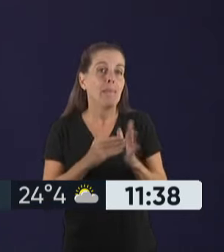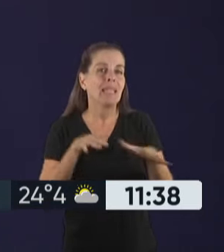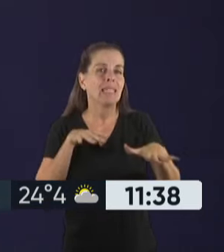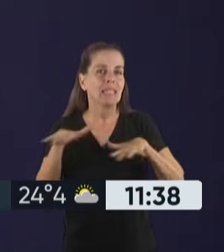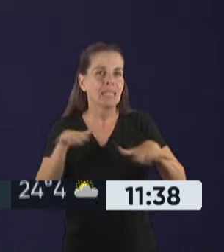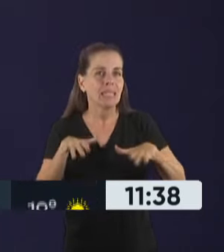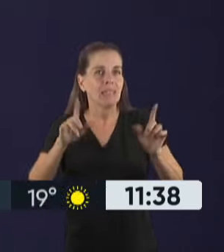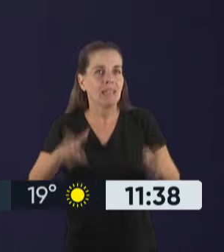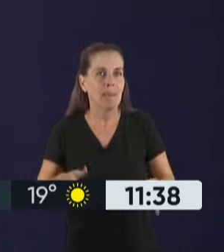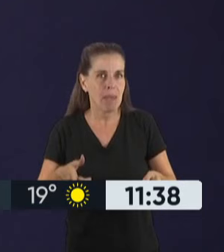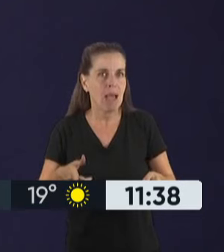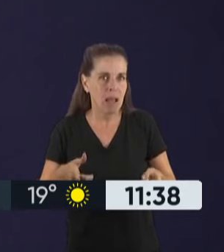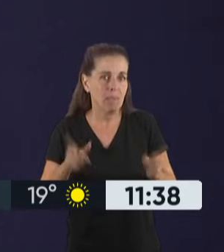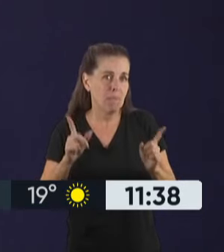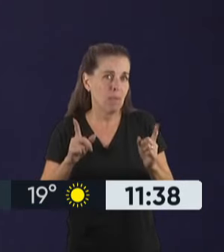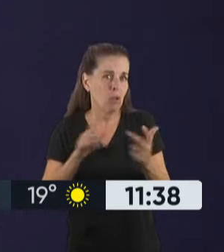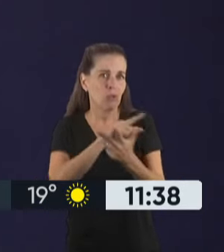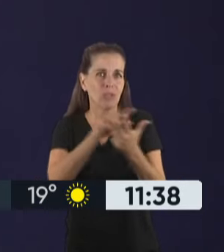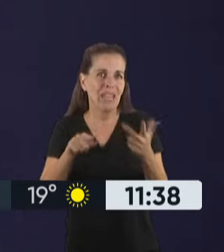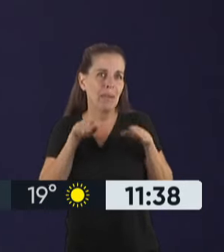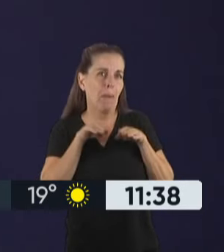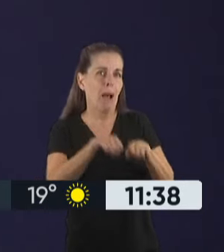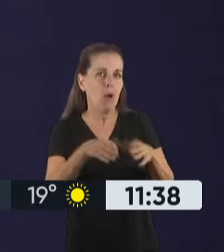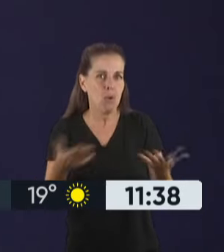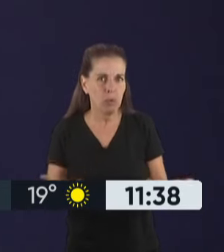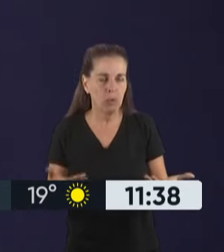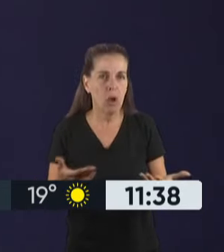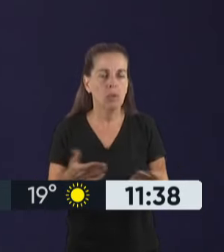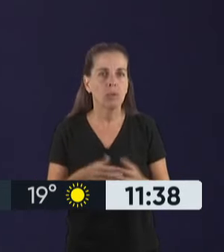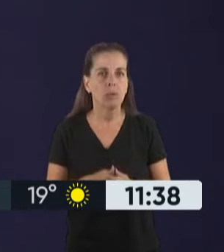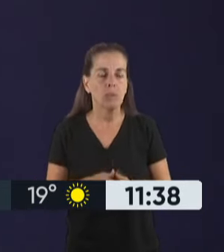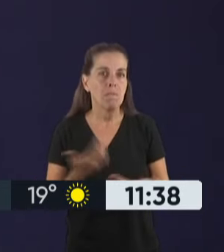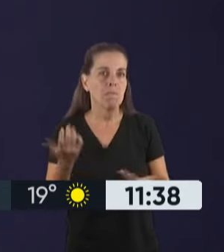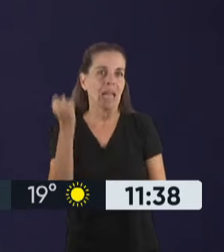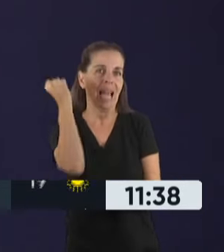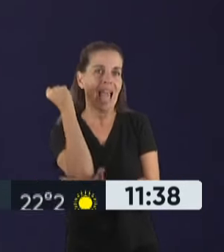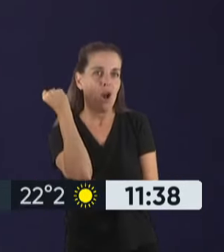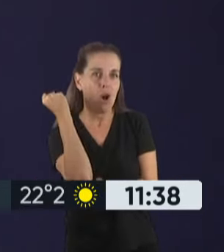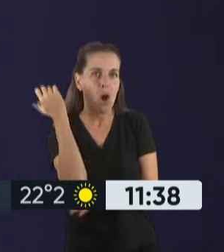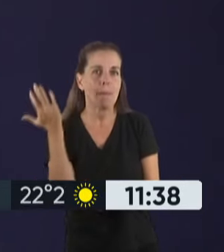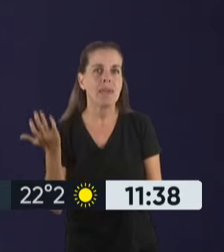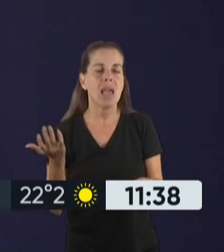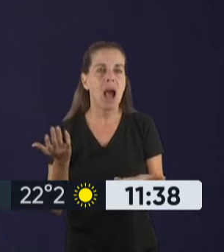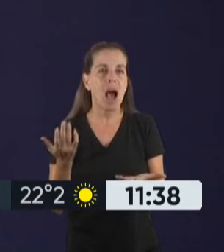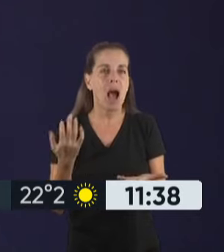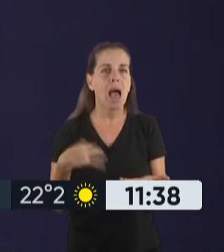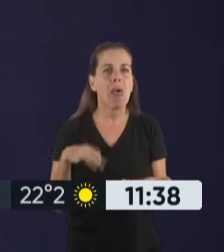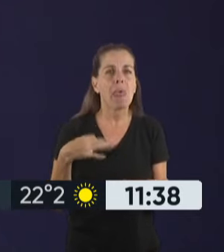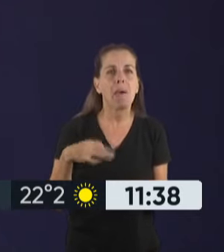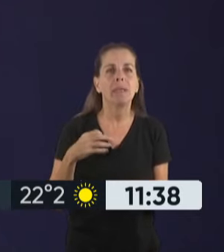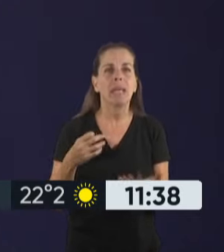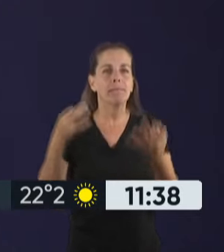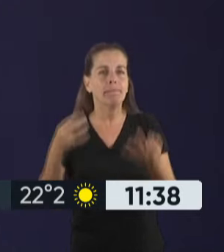eh acorde para que eso ocurra no eh tiene que la economía tiene que ser una economía